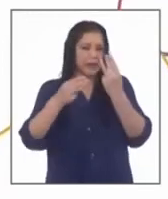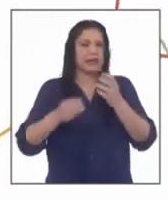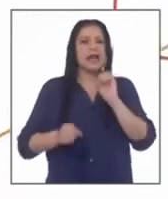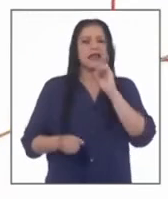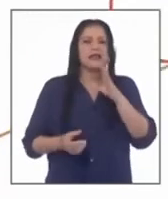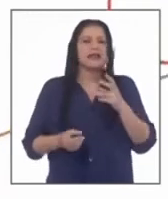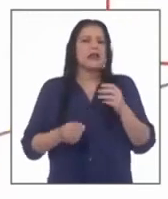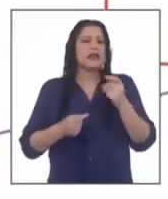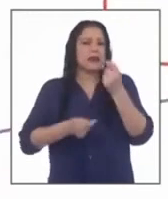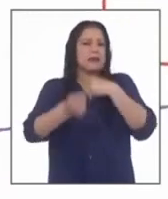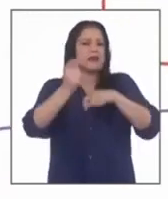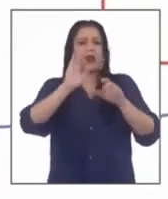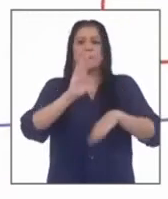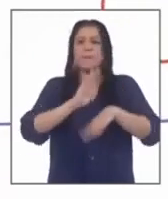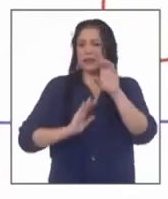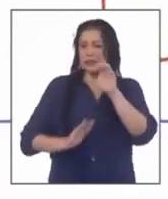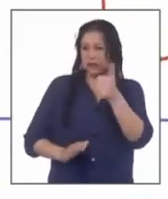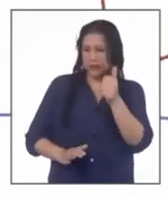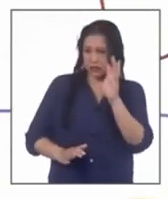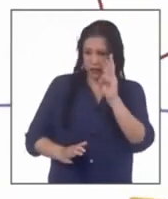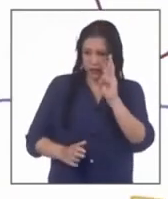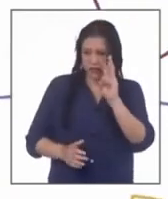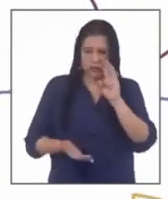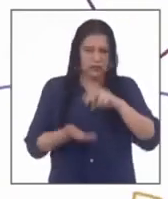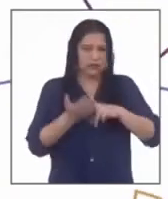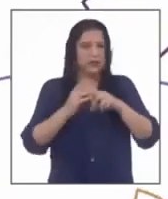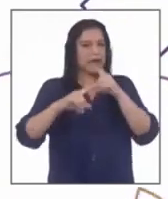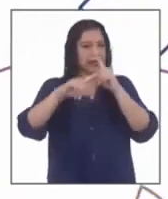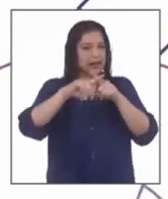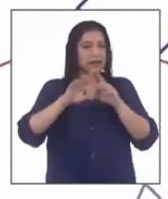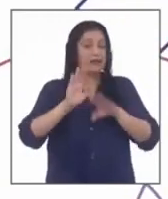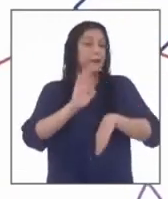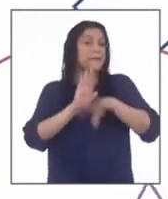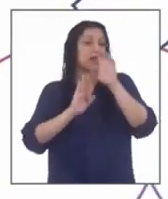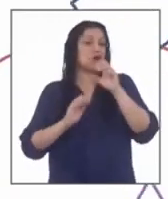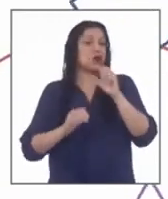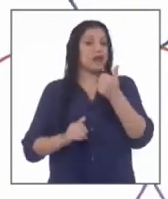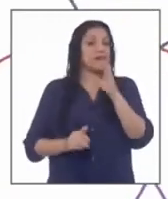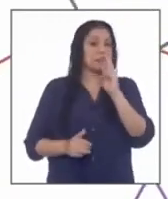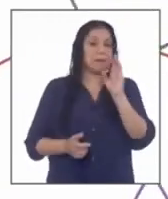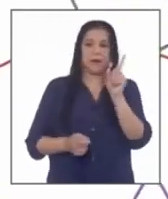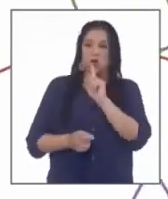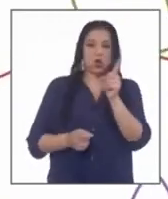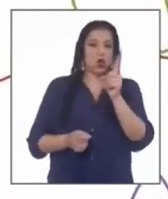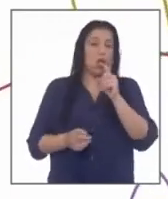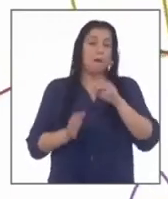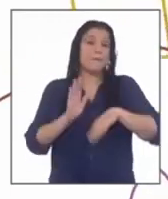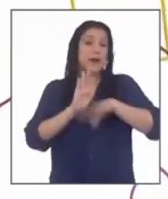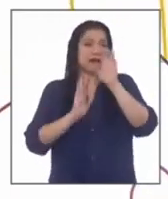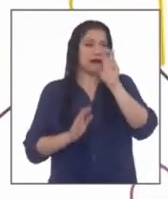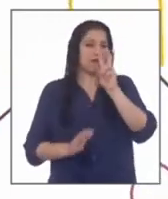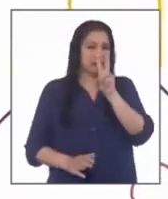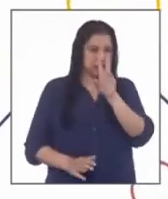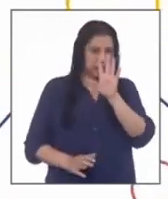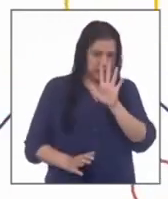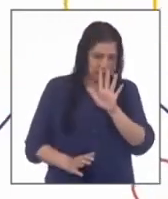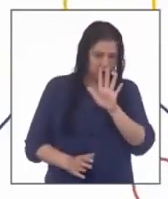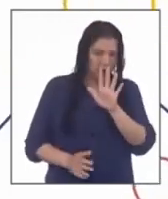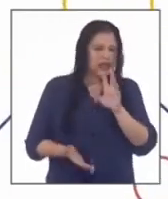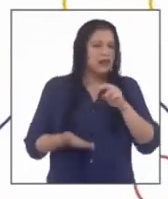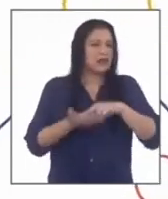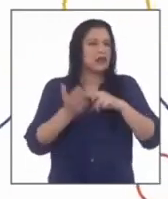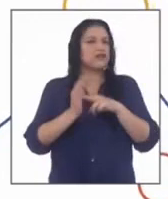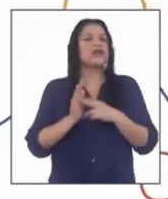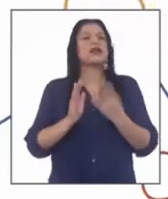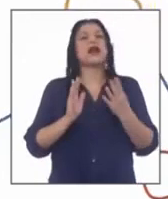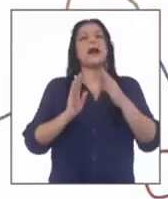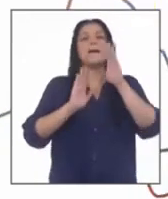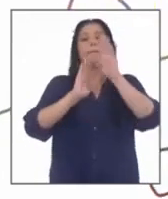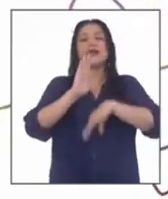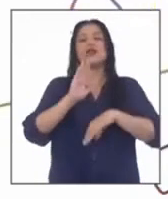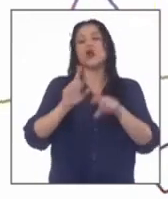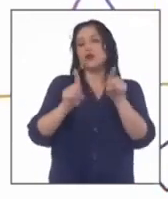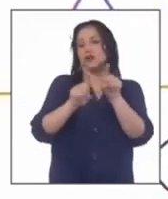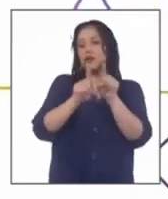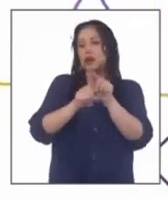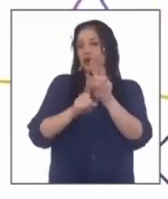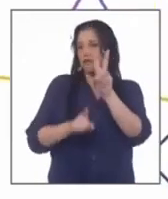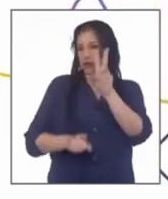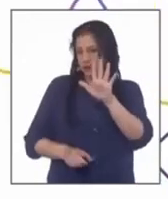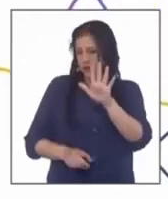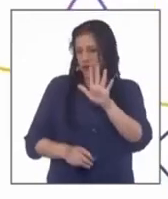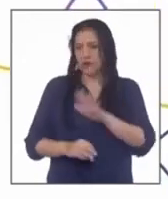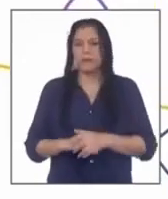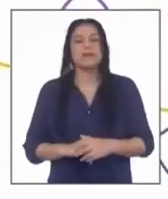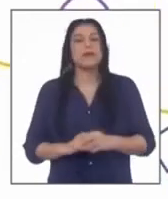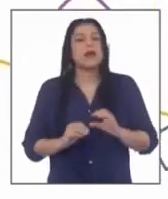de 16. Eso quiere decir que X es mayor que 16, pero no mayor que 25. Eso significa menor o igual que 25.